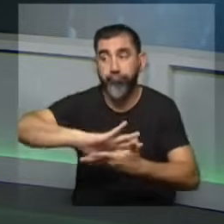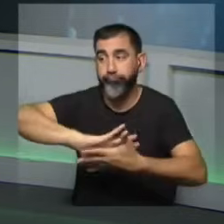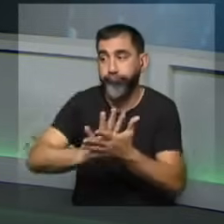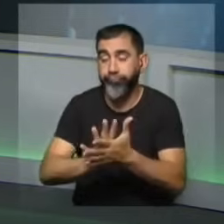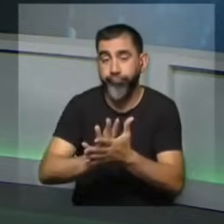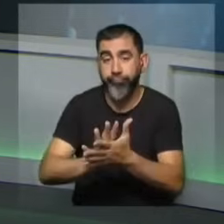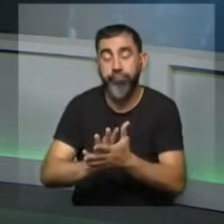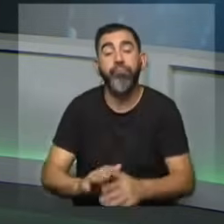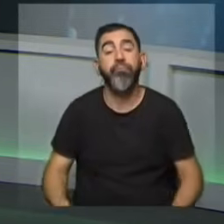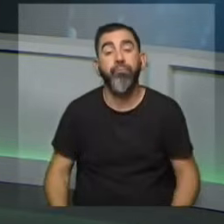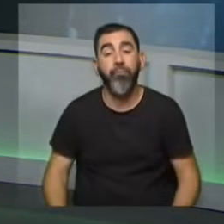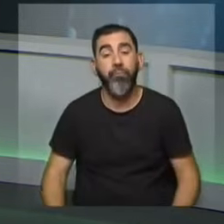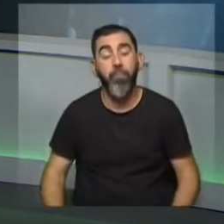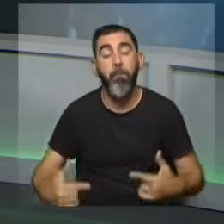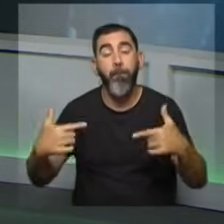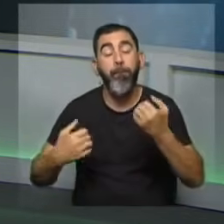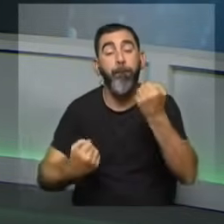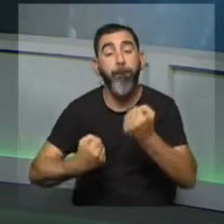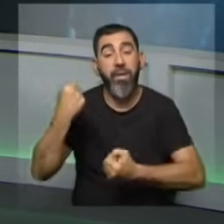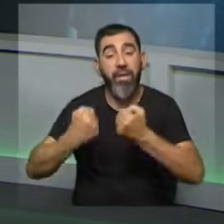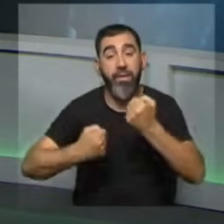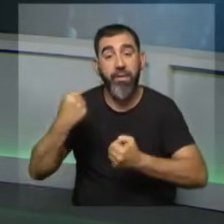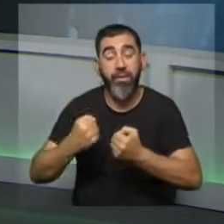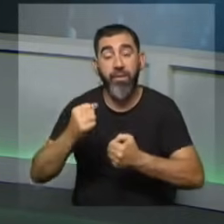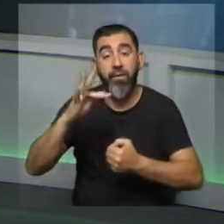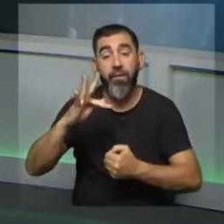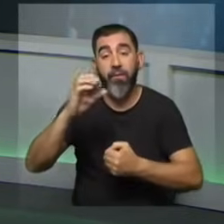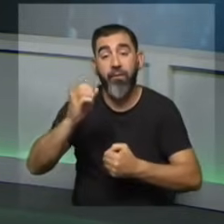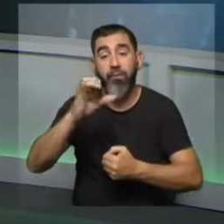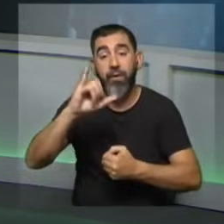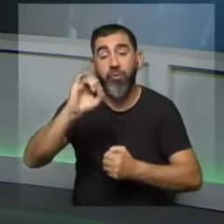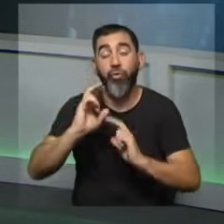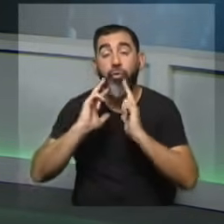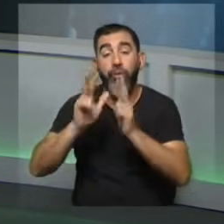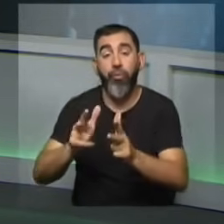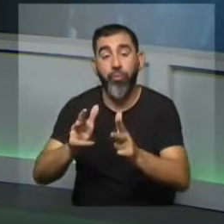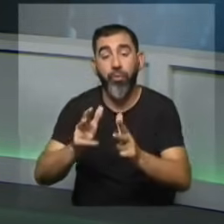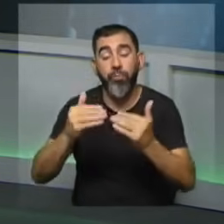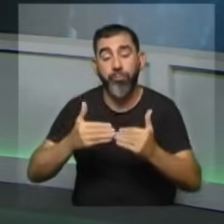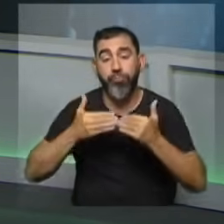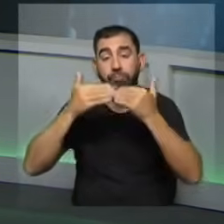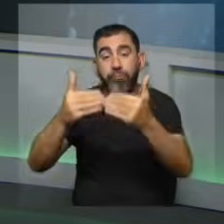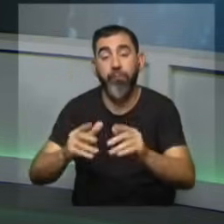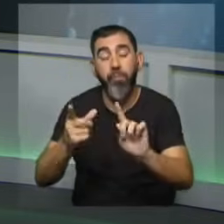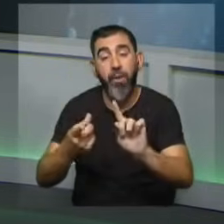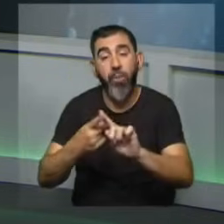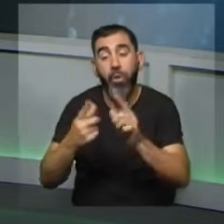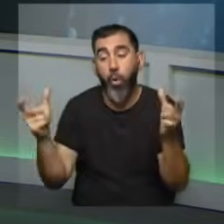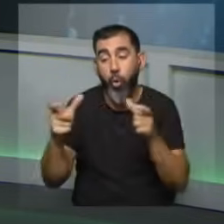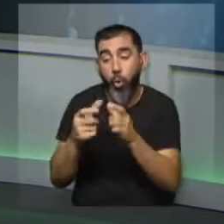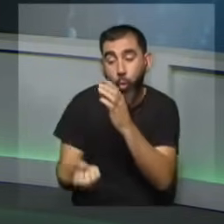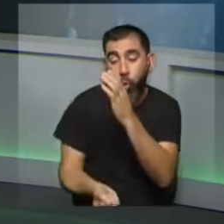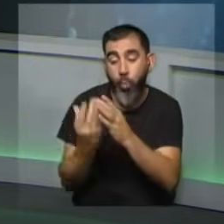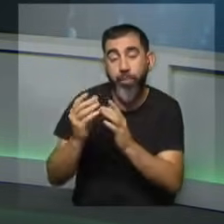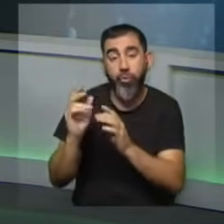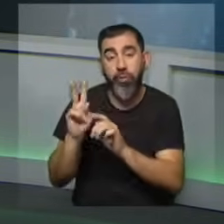combustible en ese marco la ministra de Industria Elisa facio dijo en rueda de prensa que además de la prórroga se acordó crear una comisión que haga